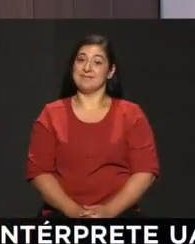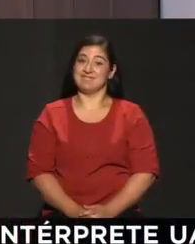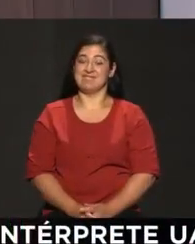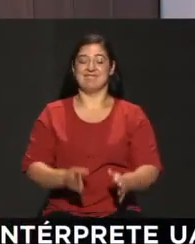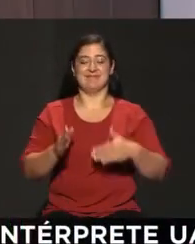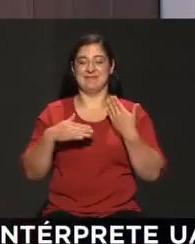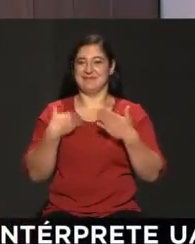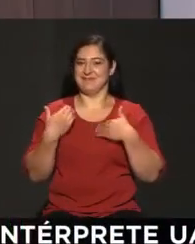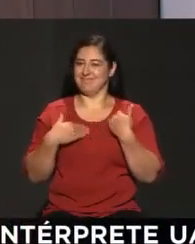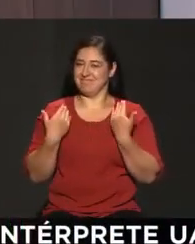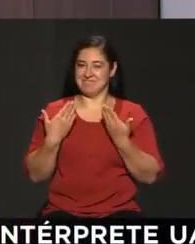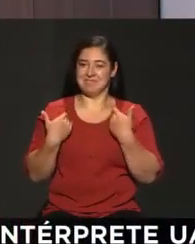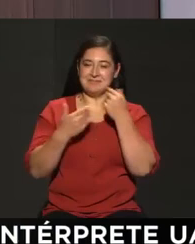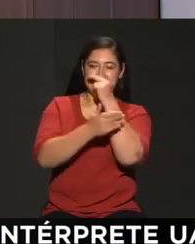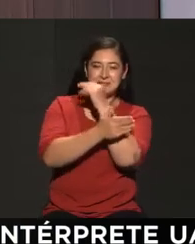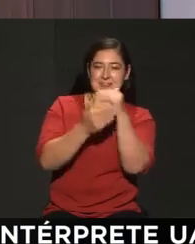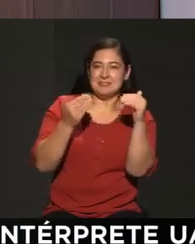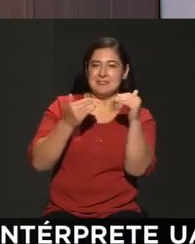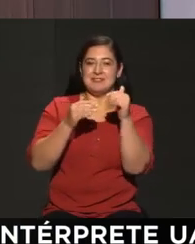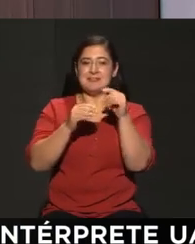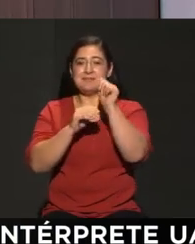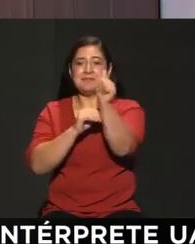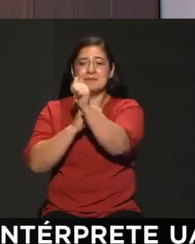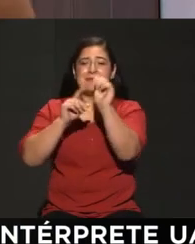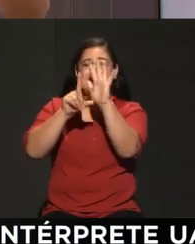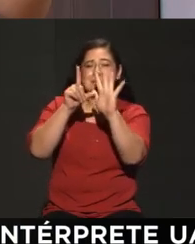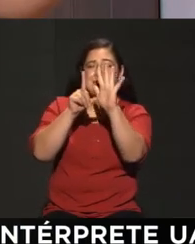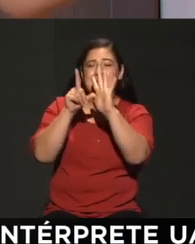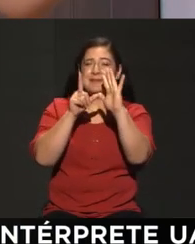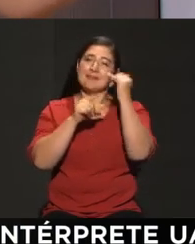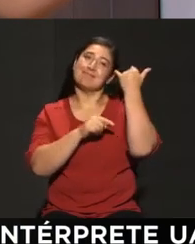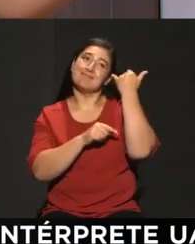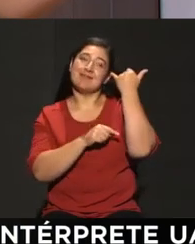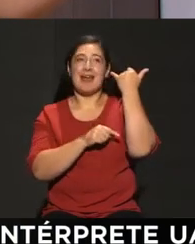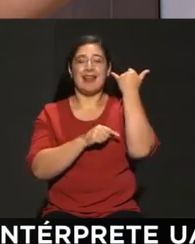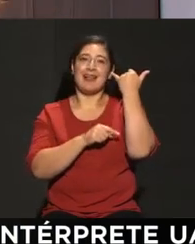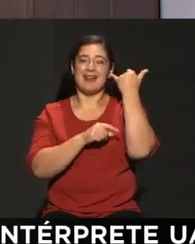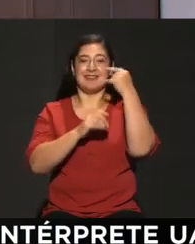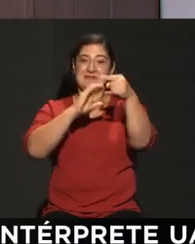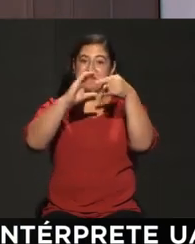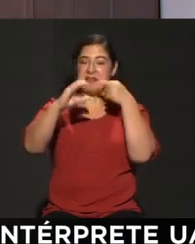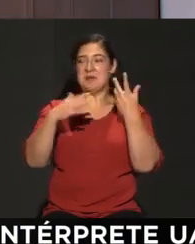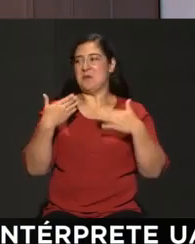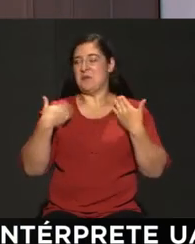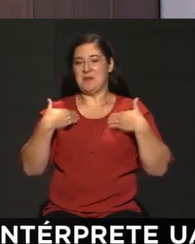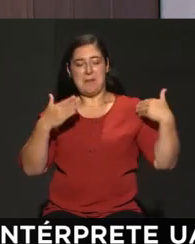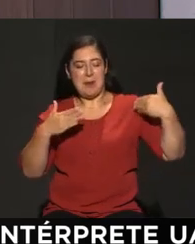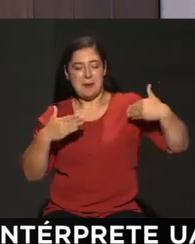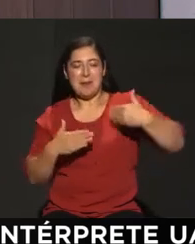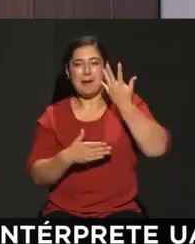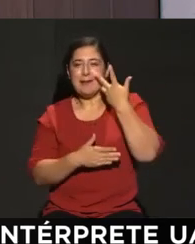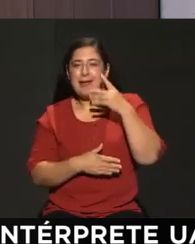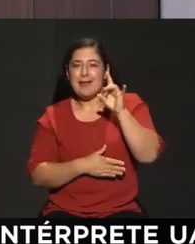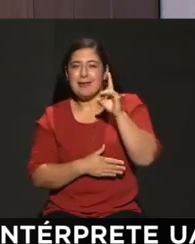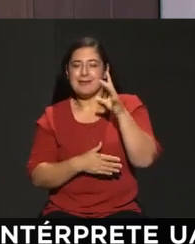Y nos encanta siempre que los niños nos envíen sus videos. Durante todas estas 15 emisiones que tuvimos, siempre tratábamos de resaltar